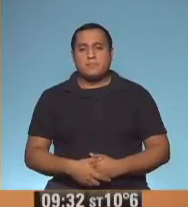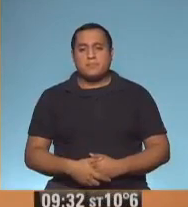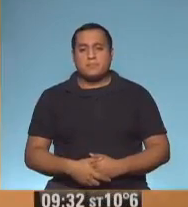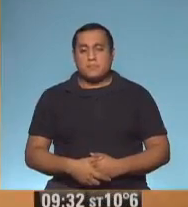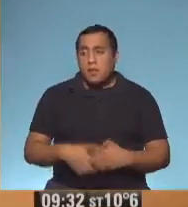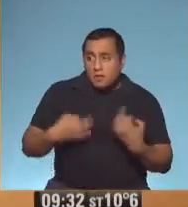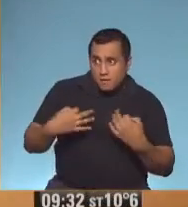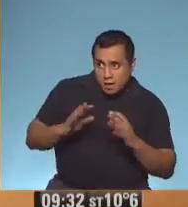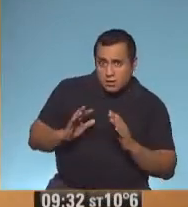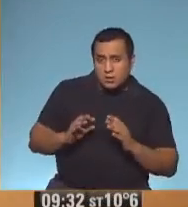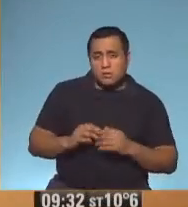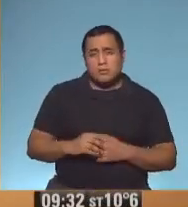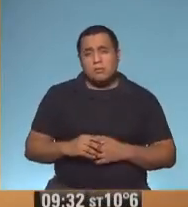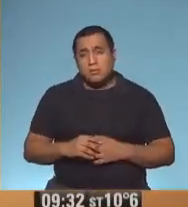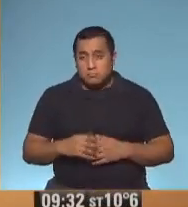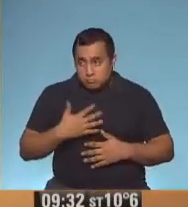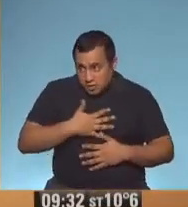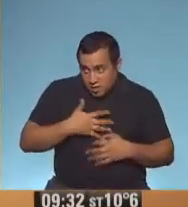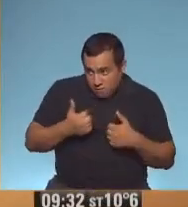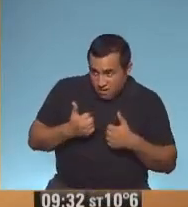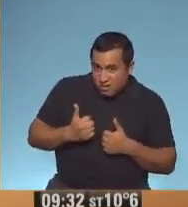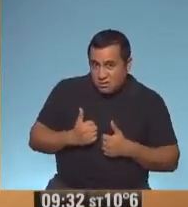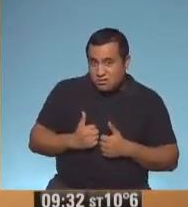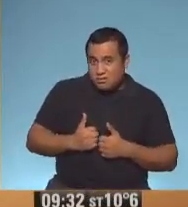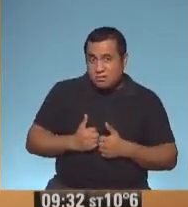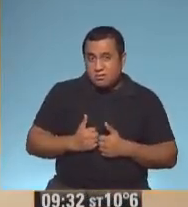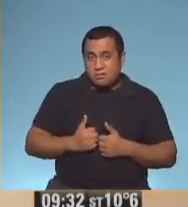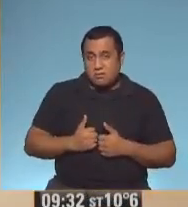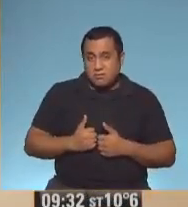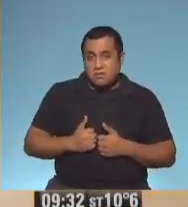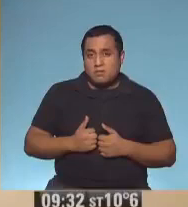¿Estás bien, Hugo? ¿Te sentís bien?